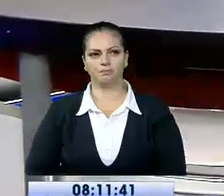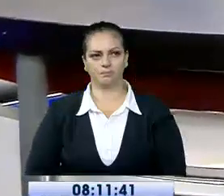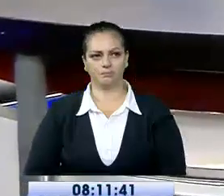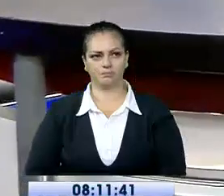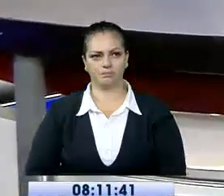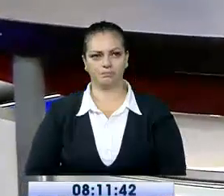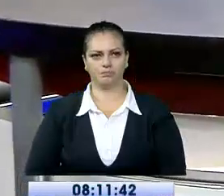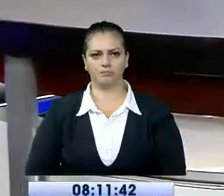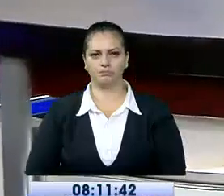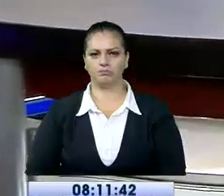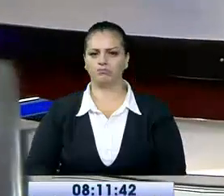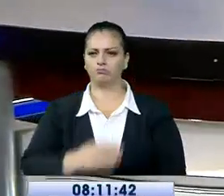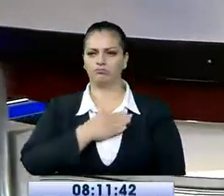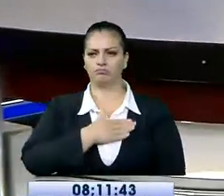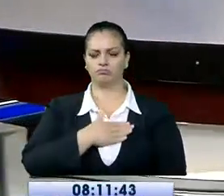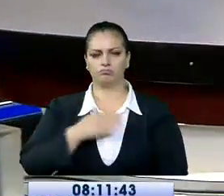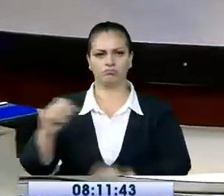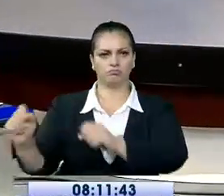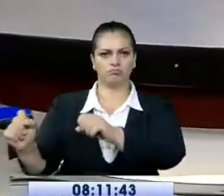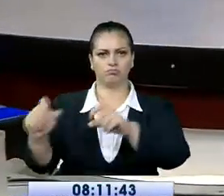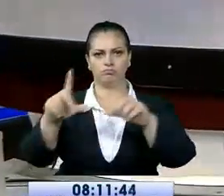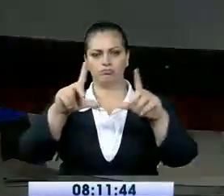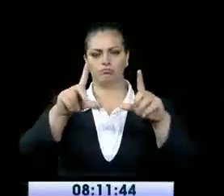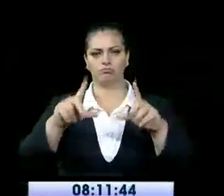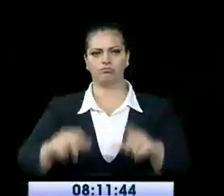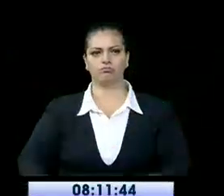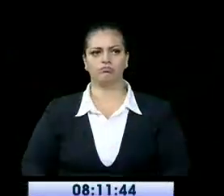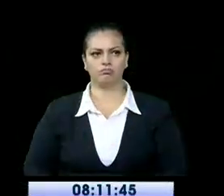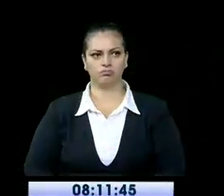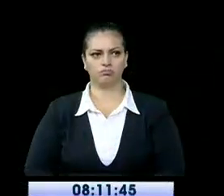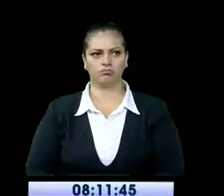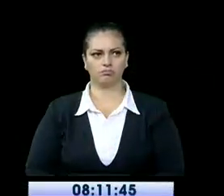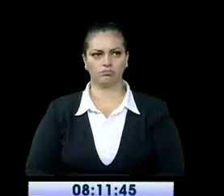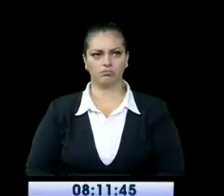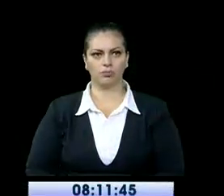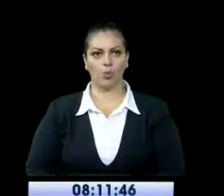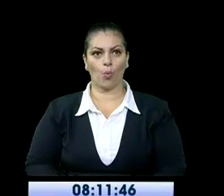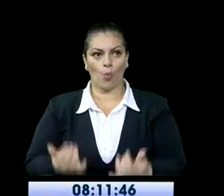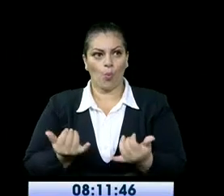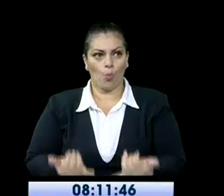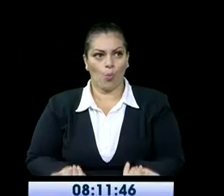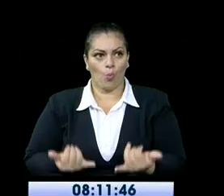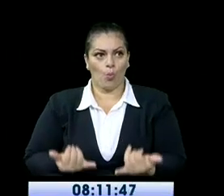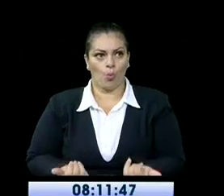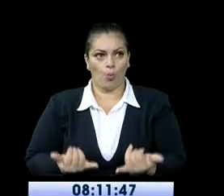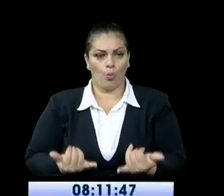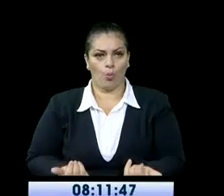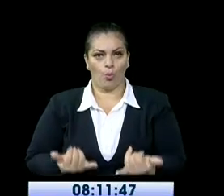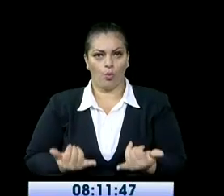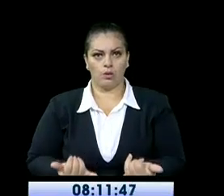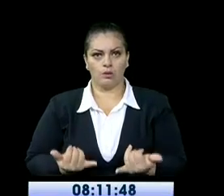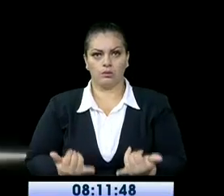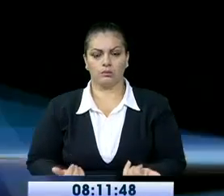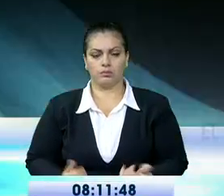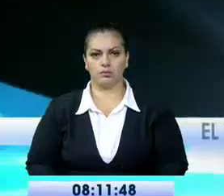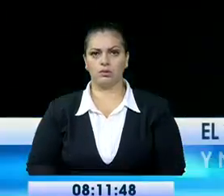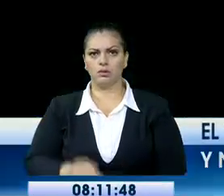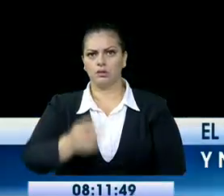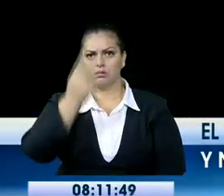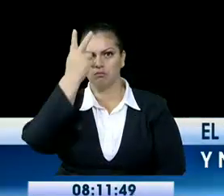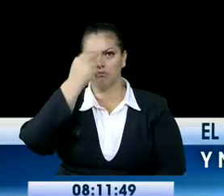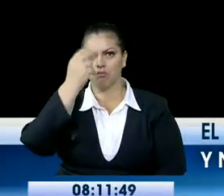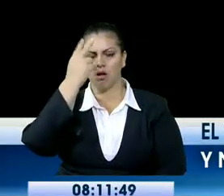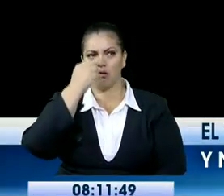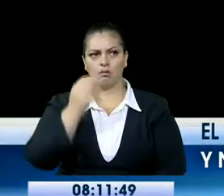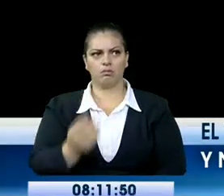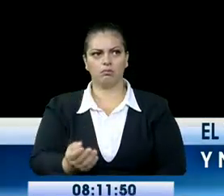Por favor, señor productor, imágenes en pantalla actualizadas de este momento para volver a vivir esas impactantes